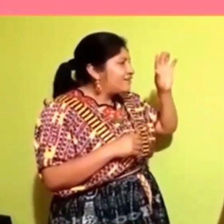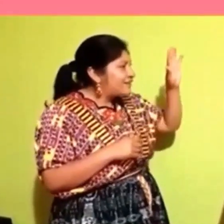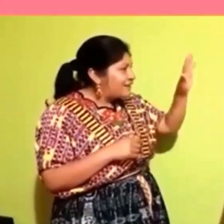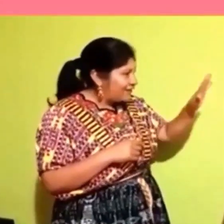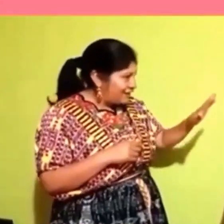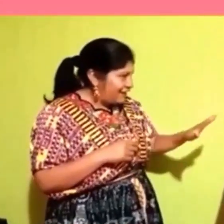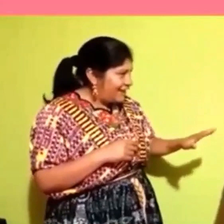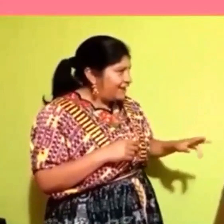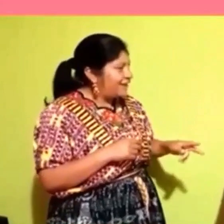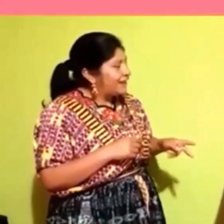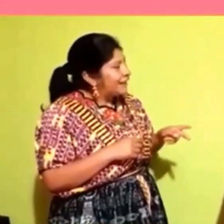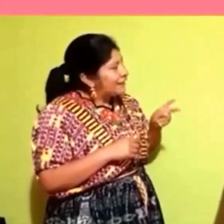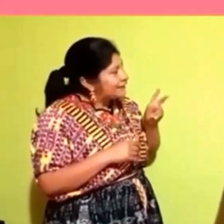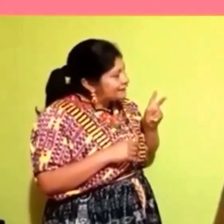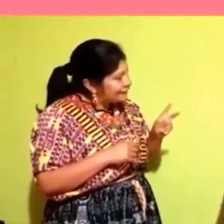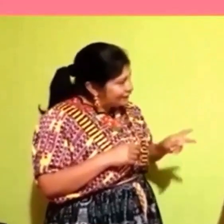Dios